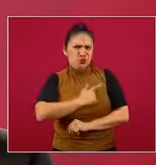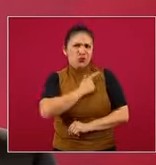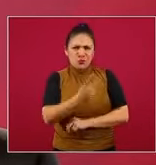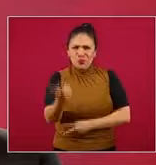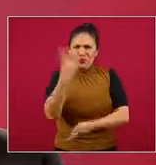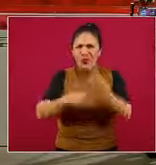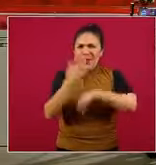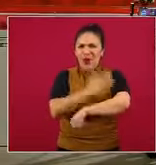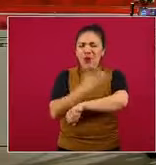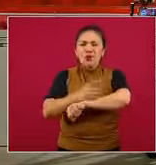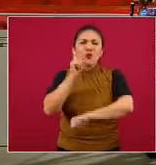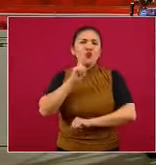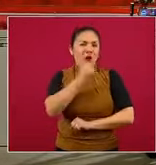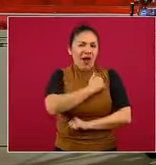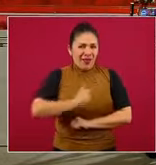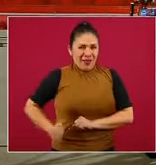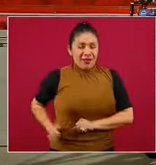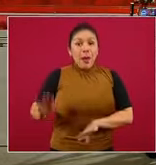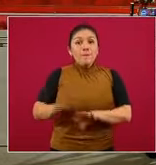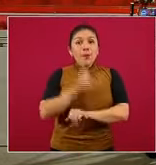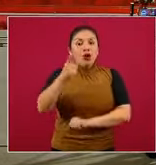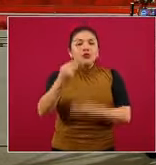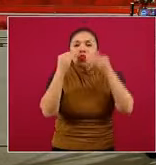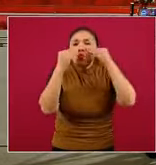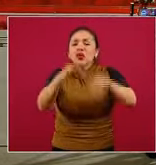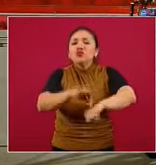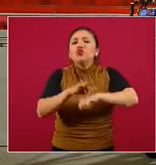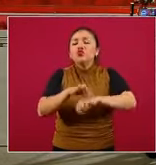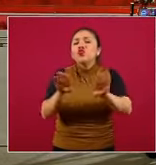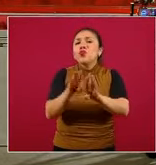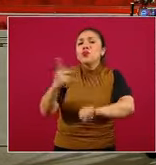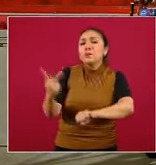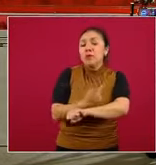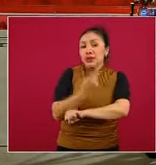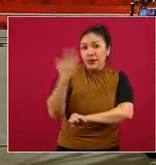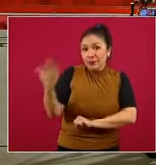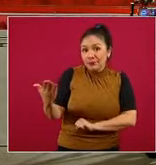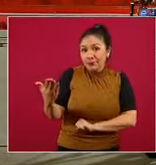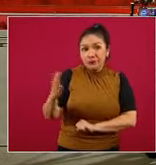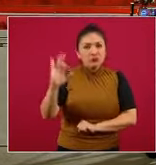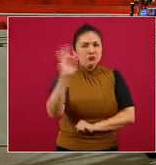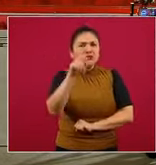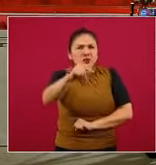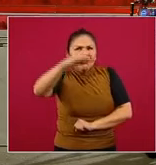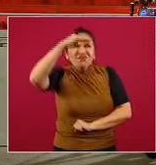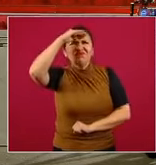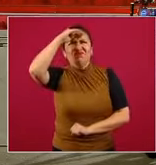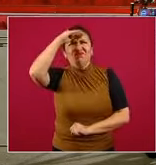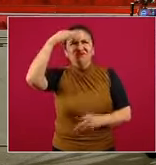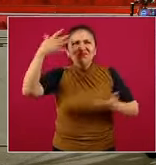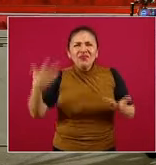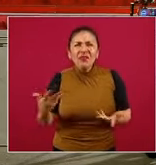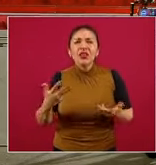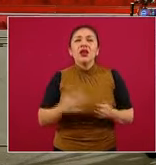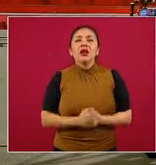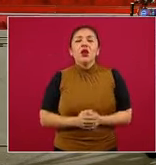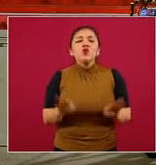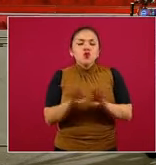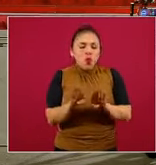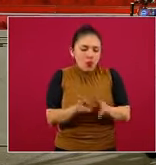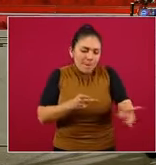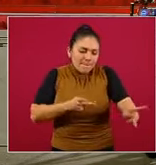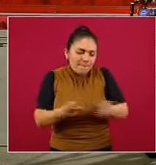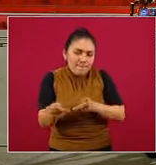nos acompañe la alcaldesa, porque ilustra este fenómeno. Cuando se piensa en la